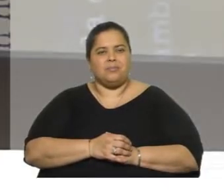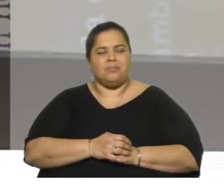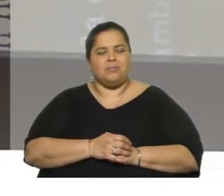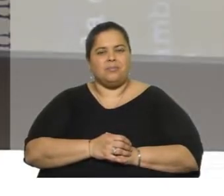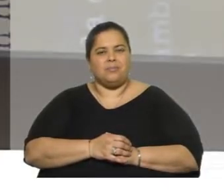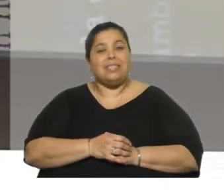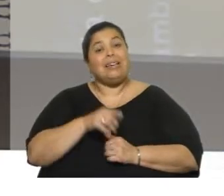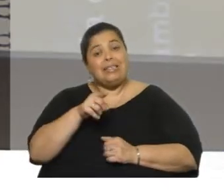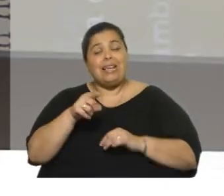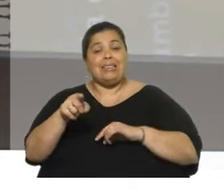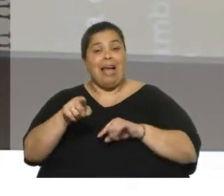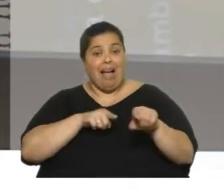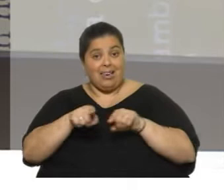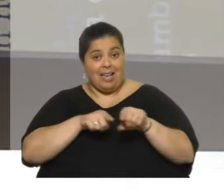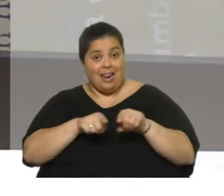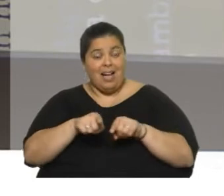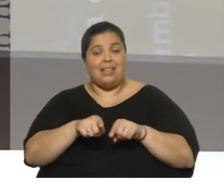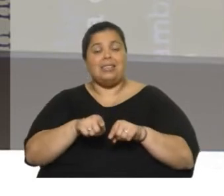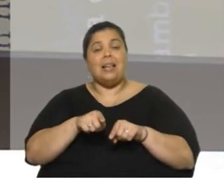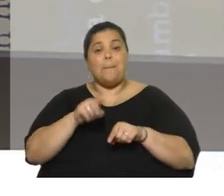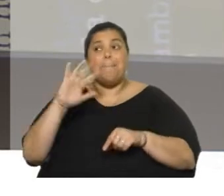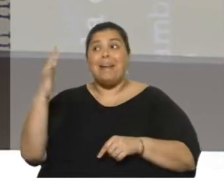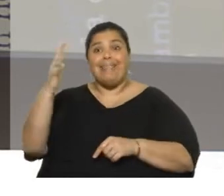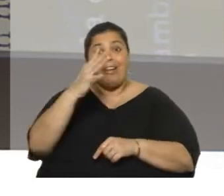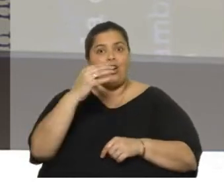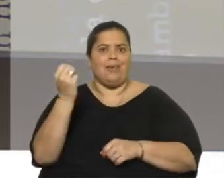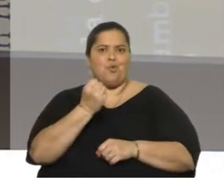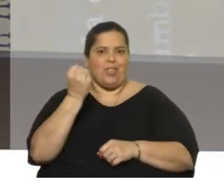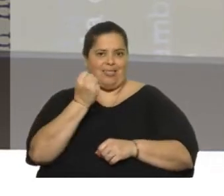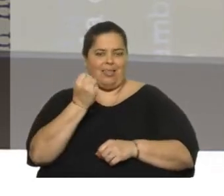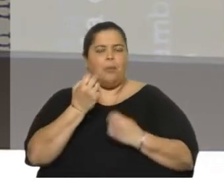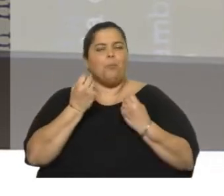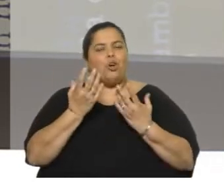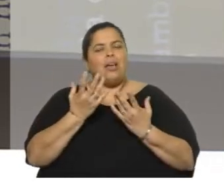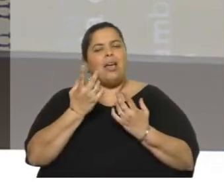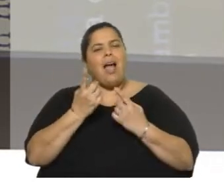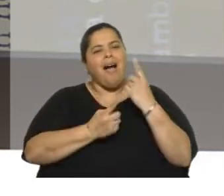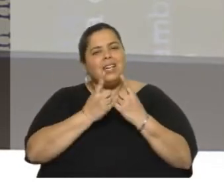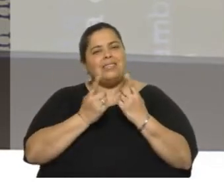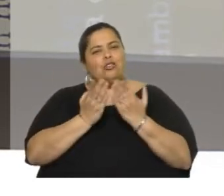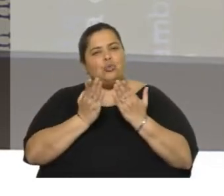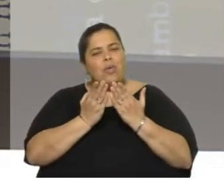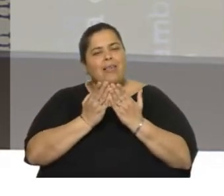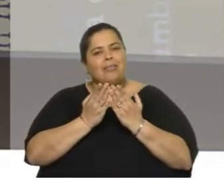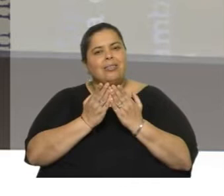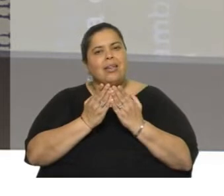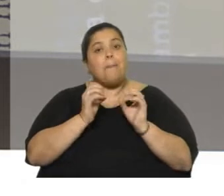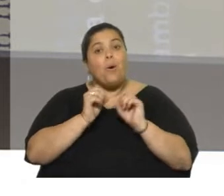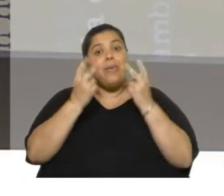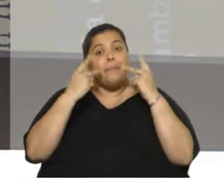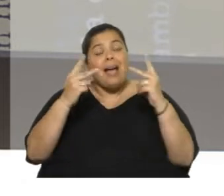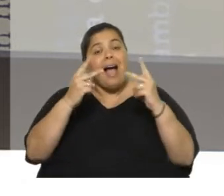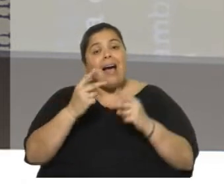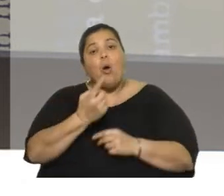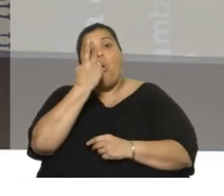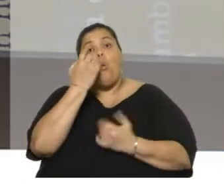Y esas carreras en el interior son muy importantes, porque los estudiantes muchas veces se trasladan una vez cada 15 días. Sí,